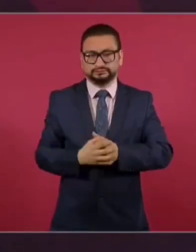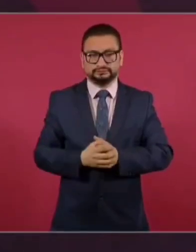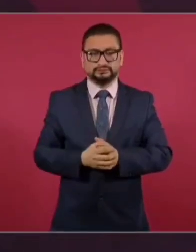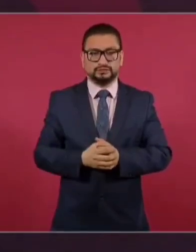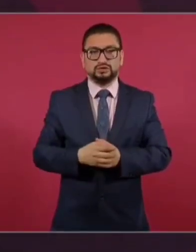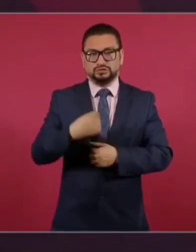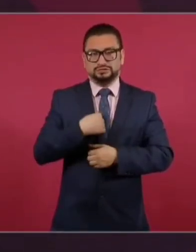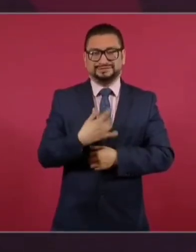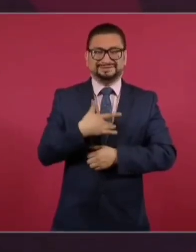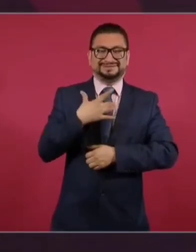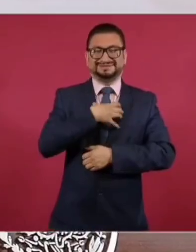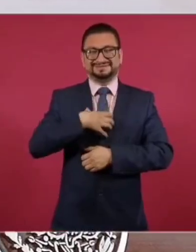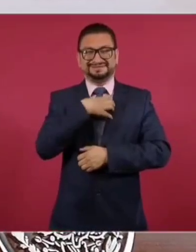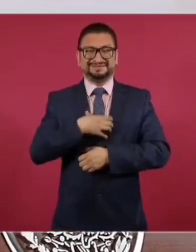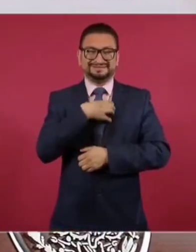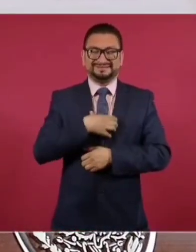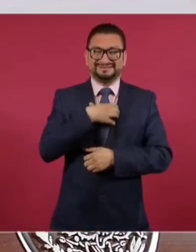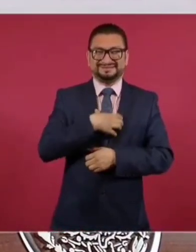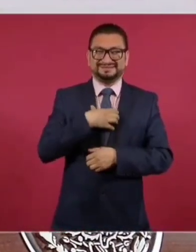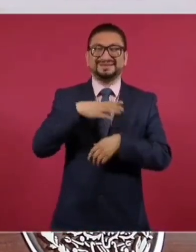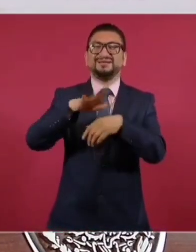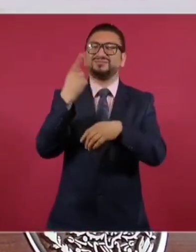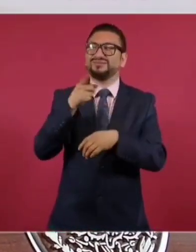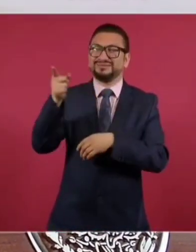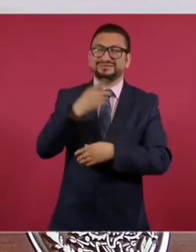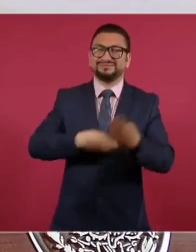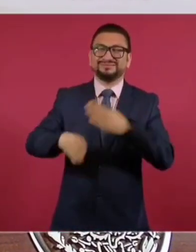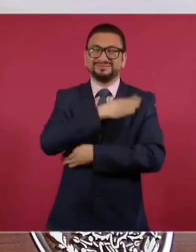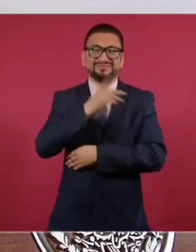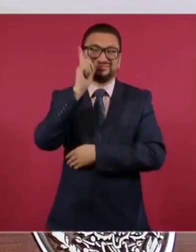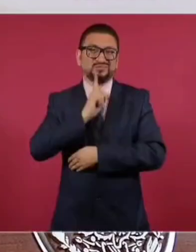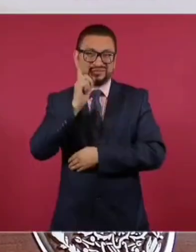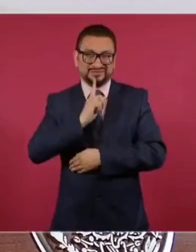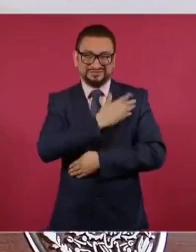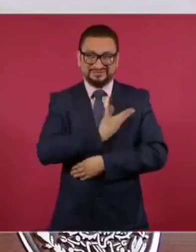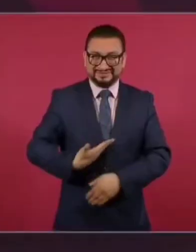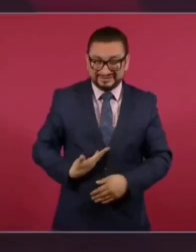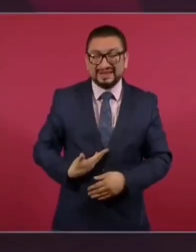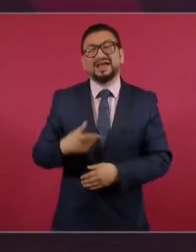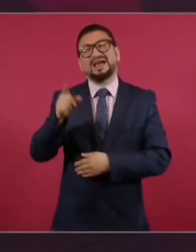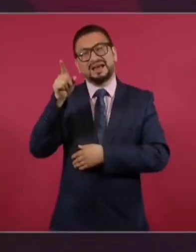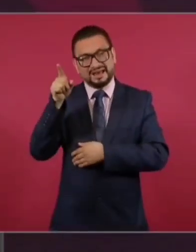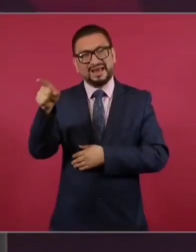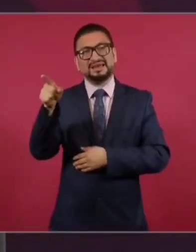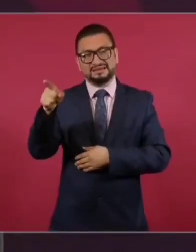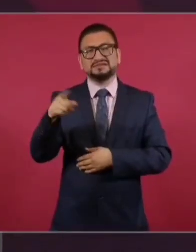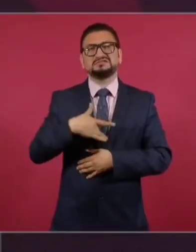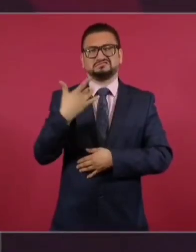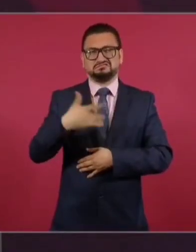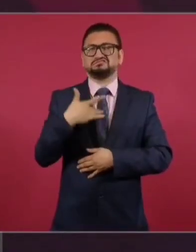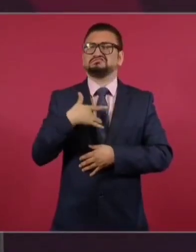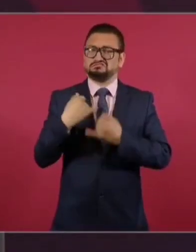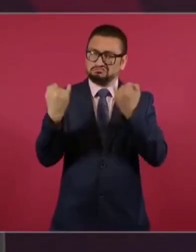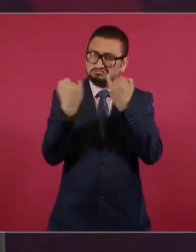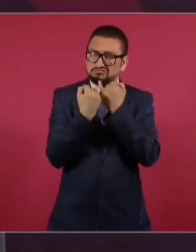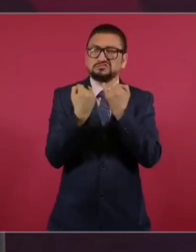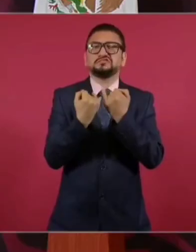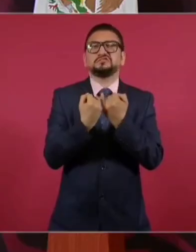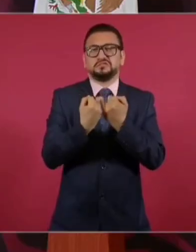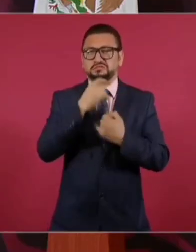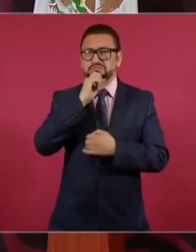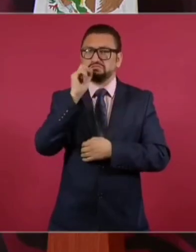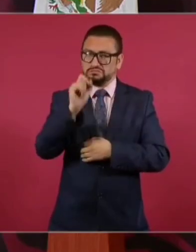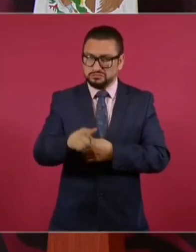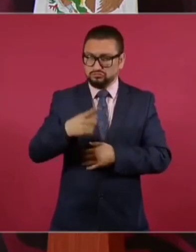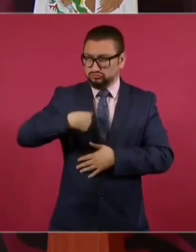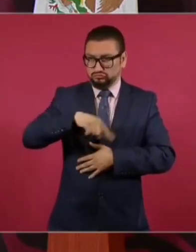estoy muy contento porque la presidenta electa pues coincide con los